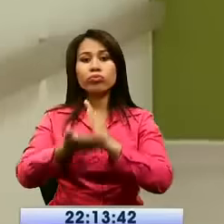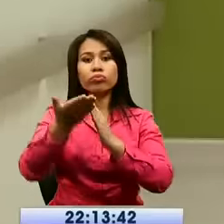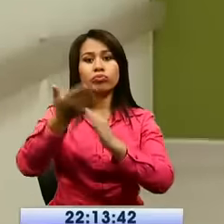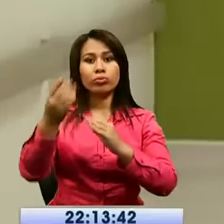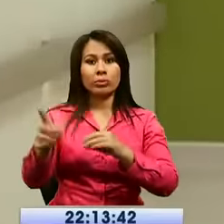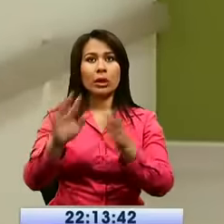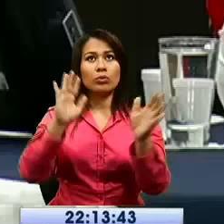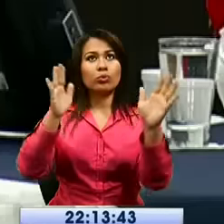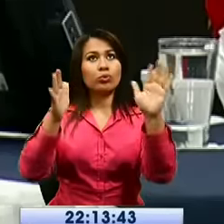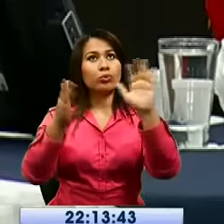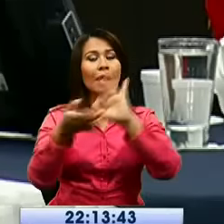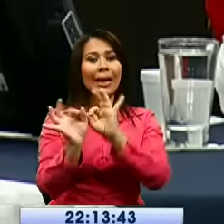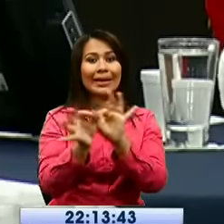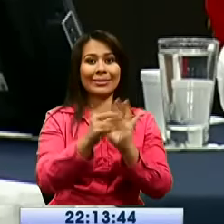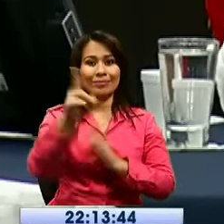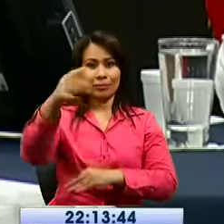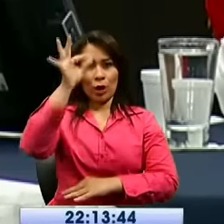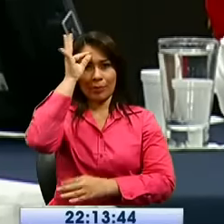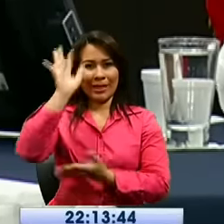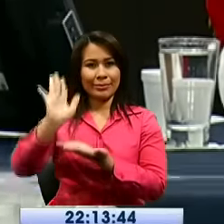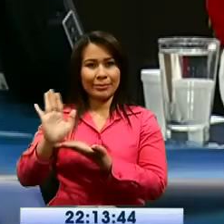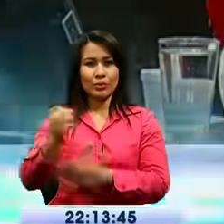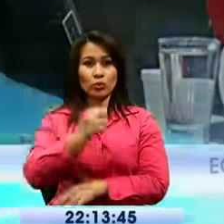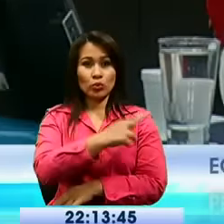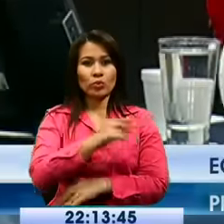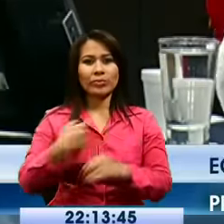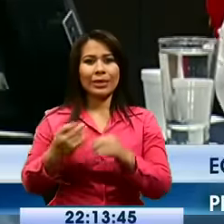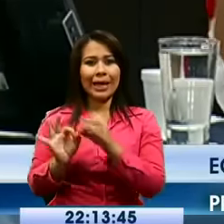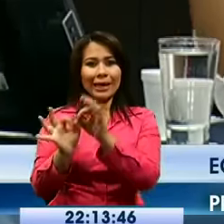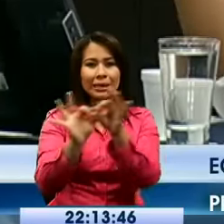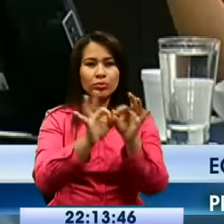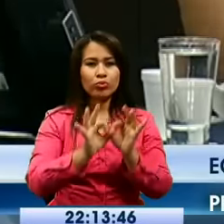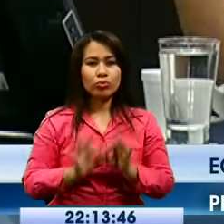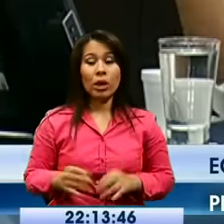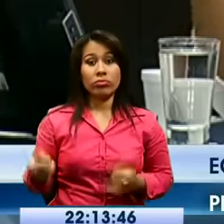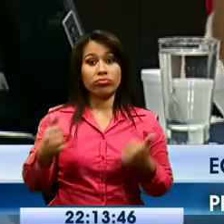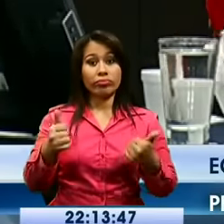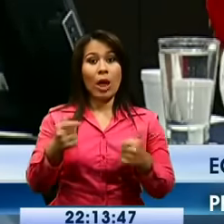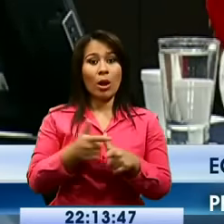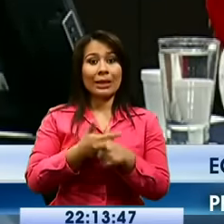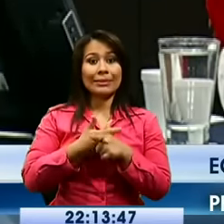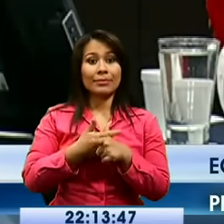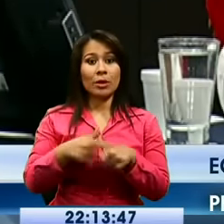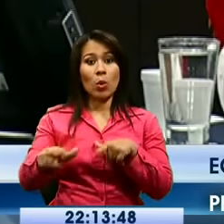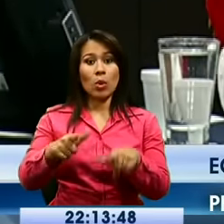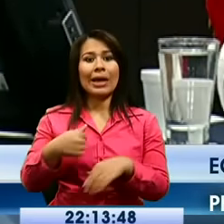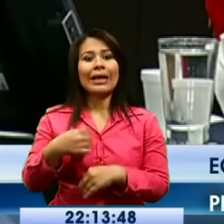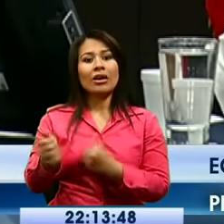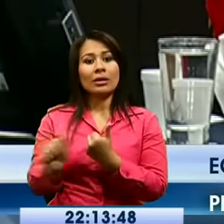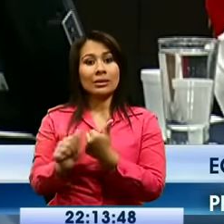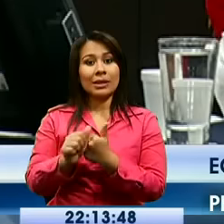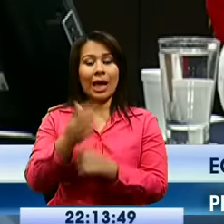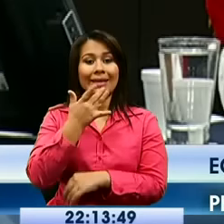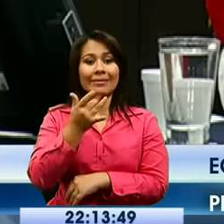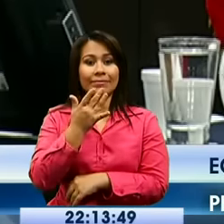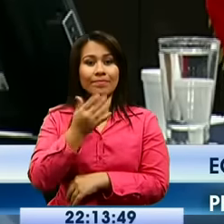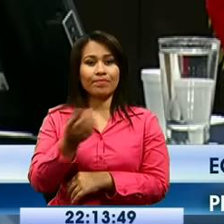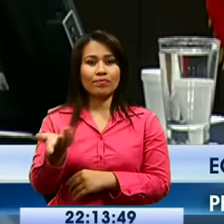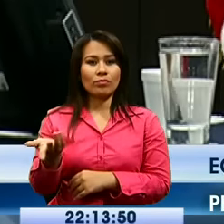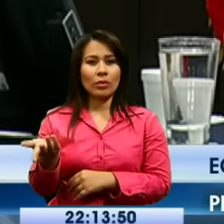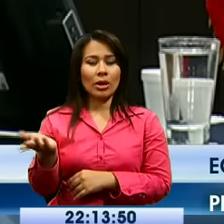de remodelación. Se hizo una intervención de urgencia en el hospital, incluso tuvimos que armar un hospital de campaña aquí afuera, tal era el nivel